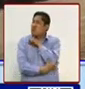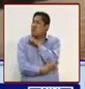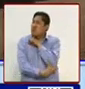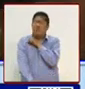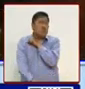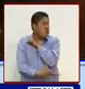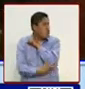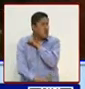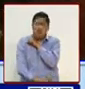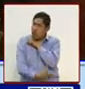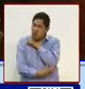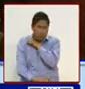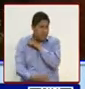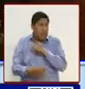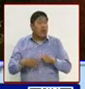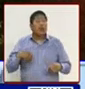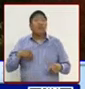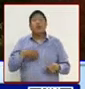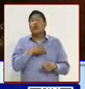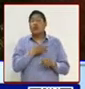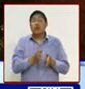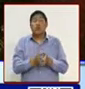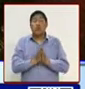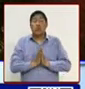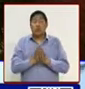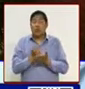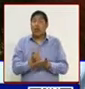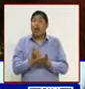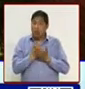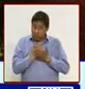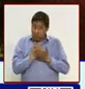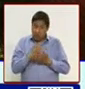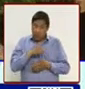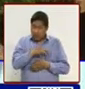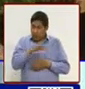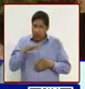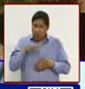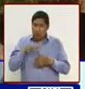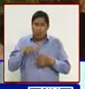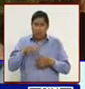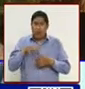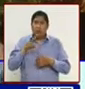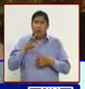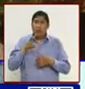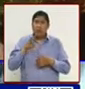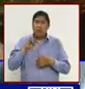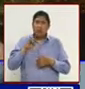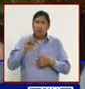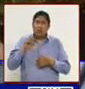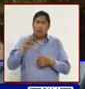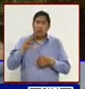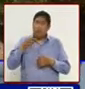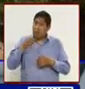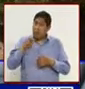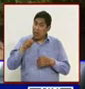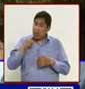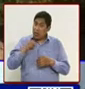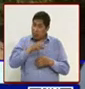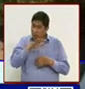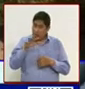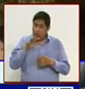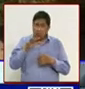recursos económicos, entonces nosotros pedimos ayuda desde este punto de vista en la zona virgen del socavón, hermano